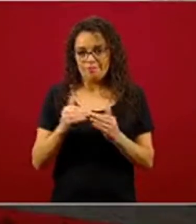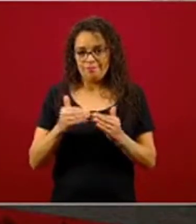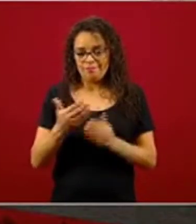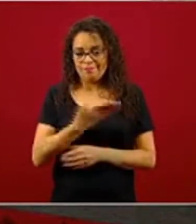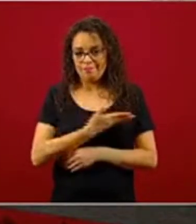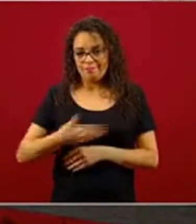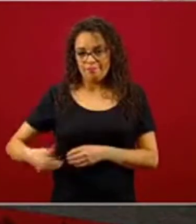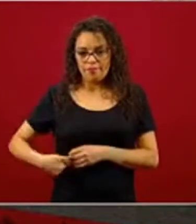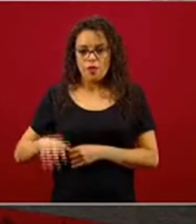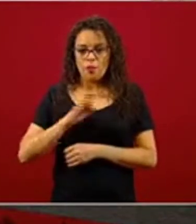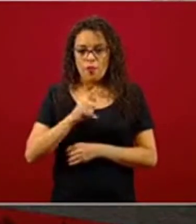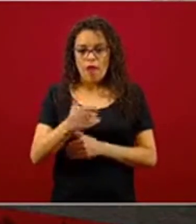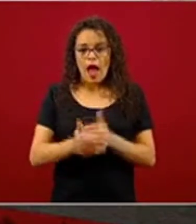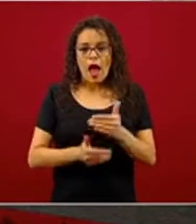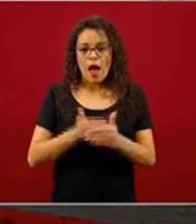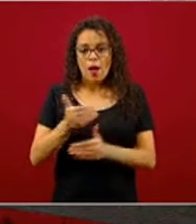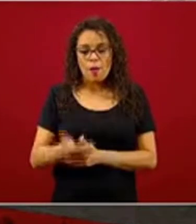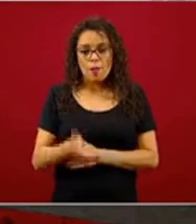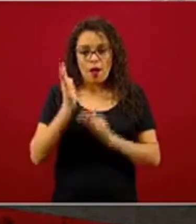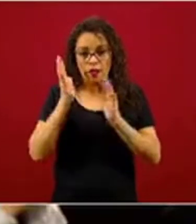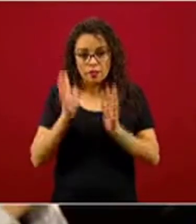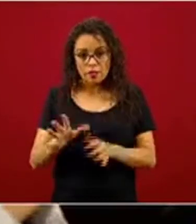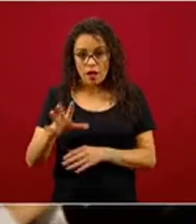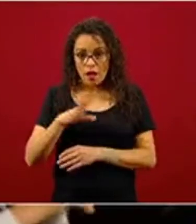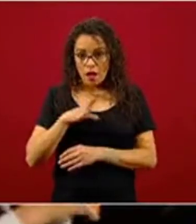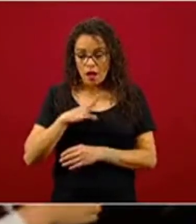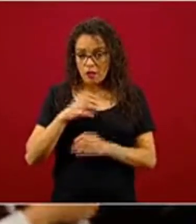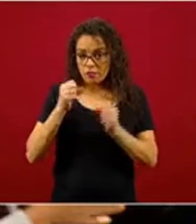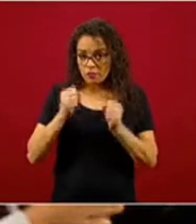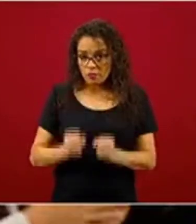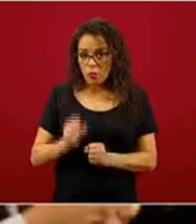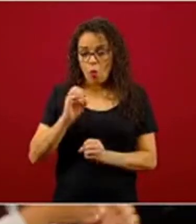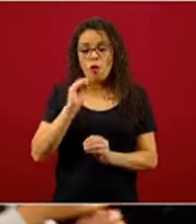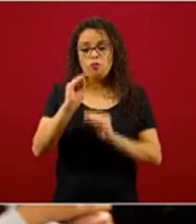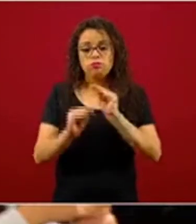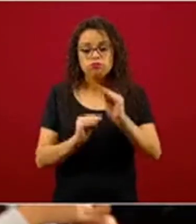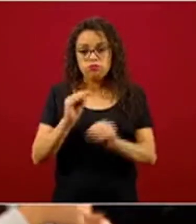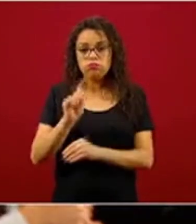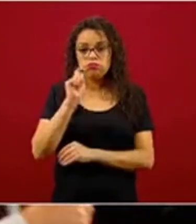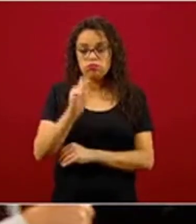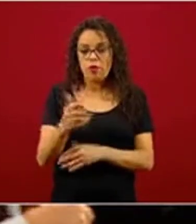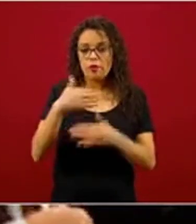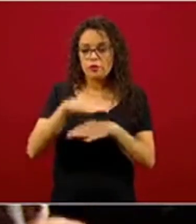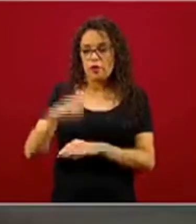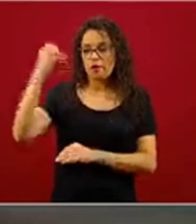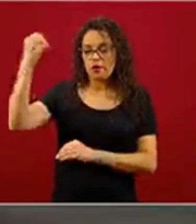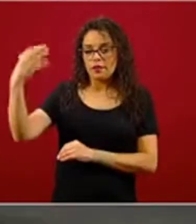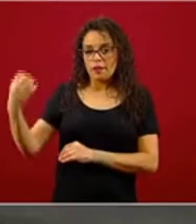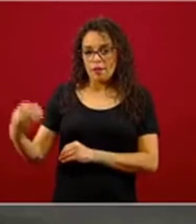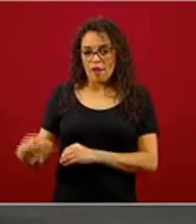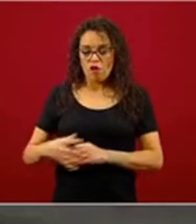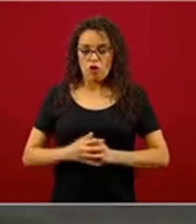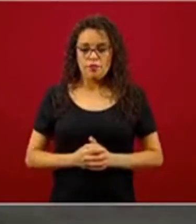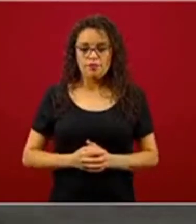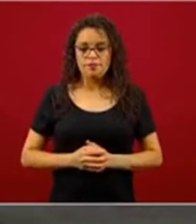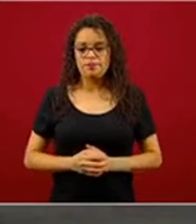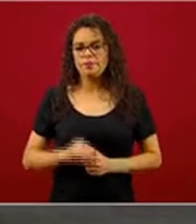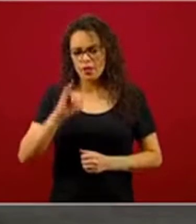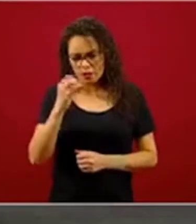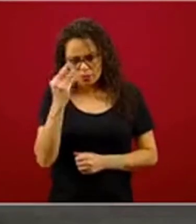o de lo que ya se ha ajustado respecto a este semáforo que se va a poner en marcha este 1 de junio. Gracias. Con mucho